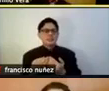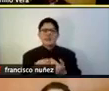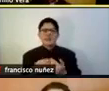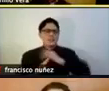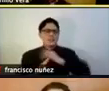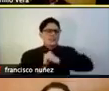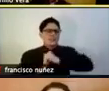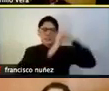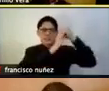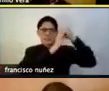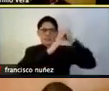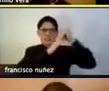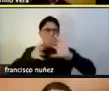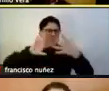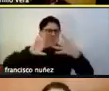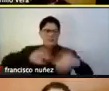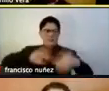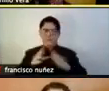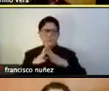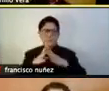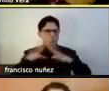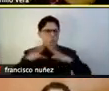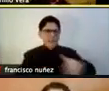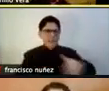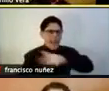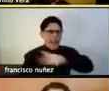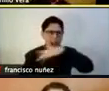Tenemos la gran costa chilena,